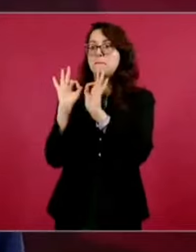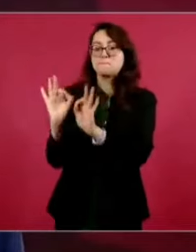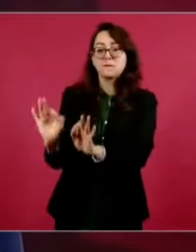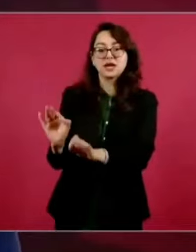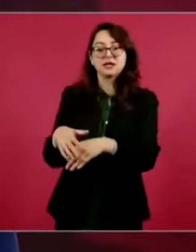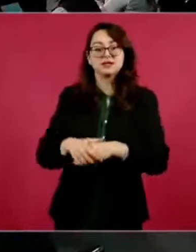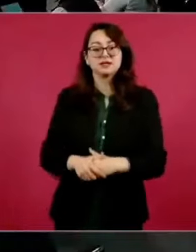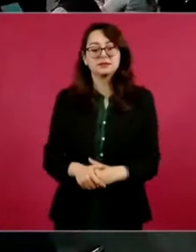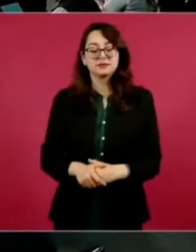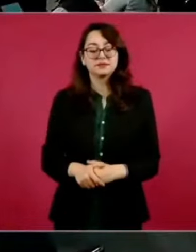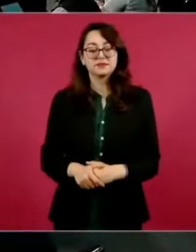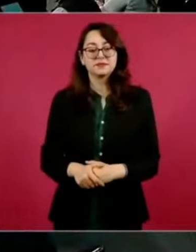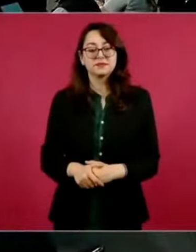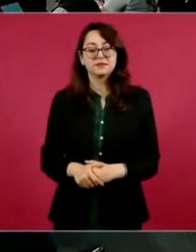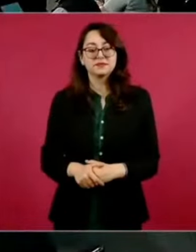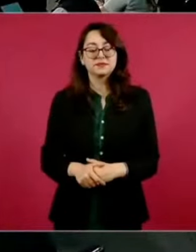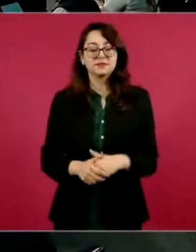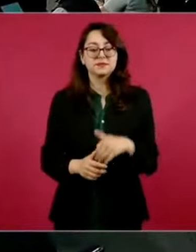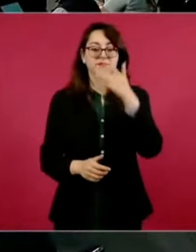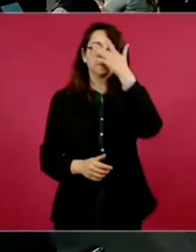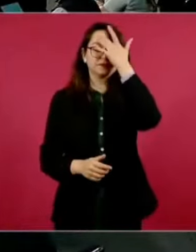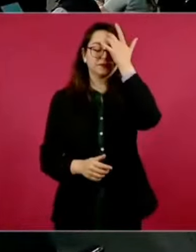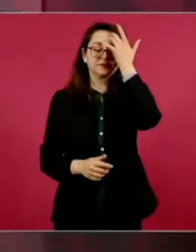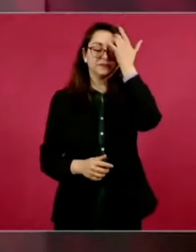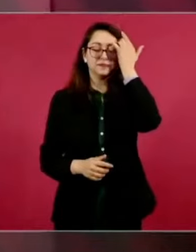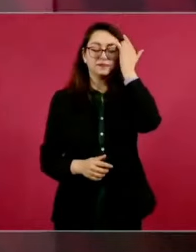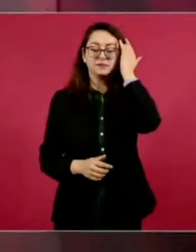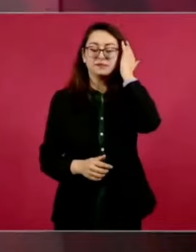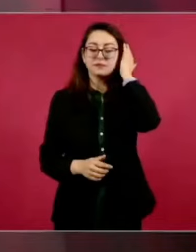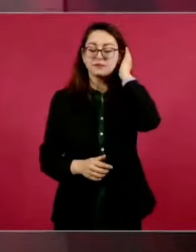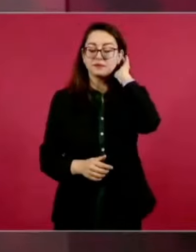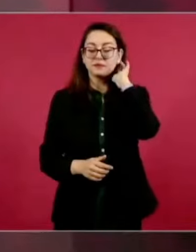Entonces puede ser que multen,